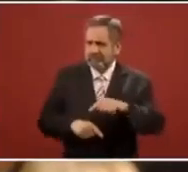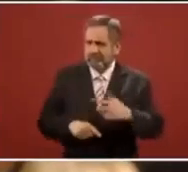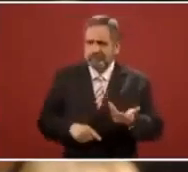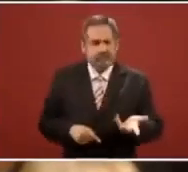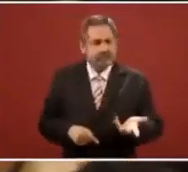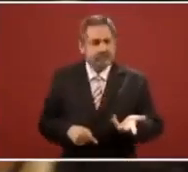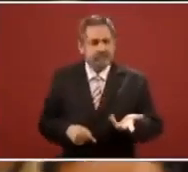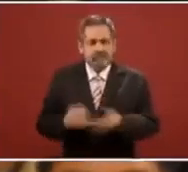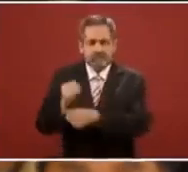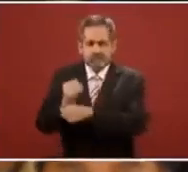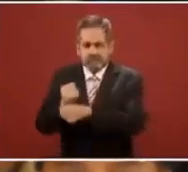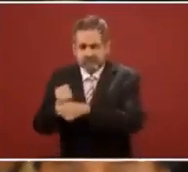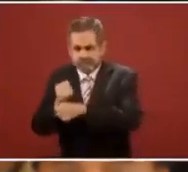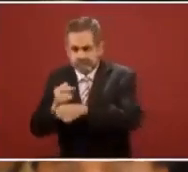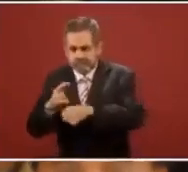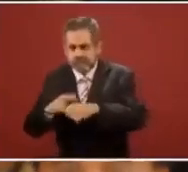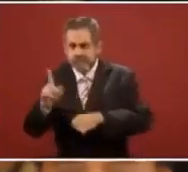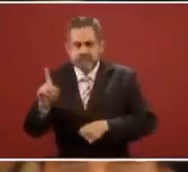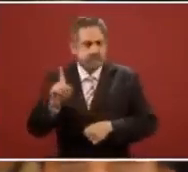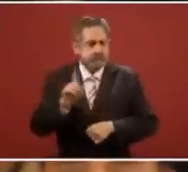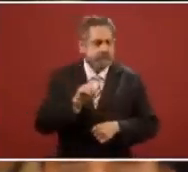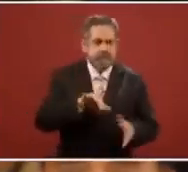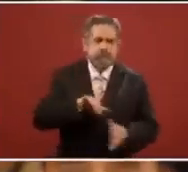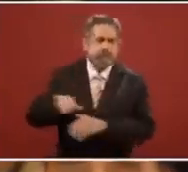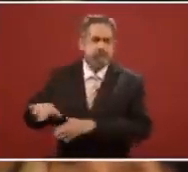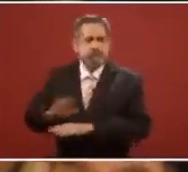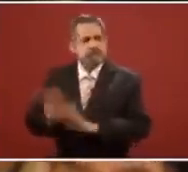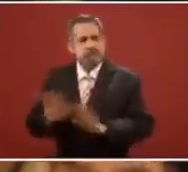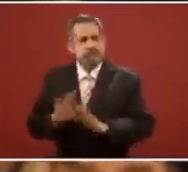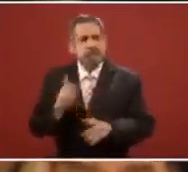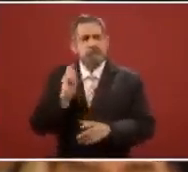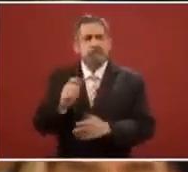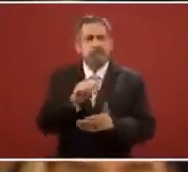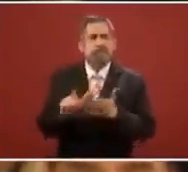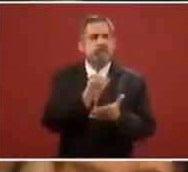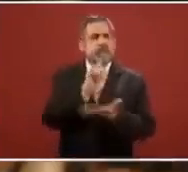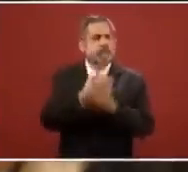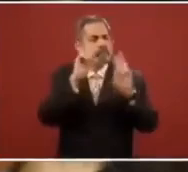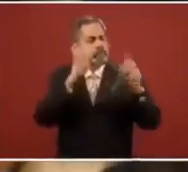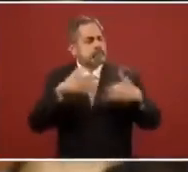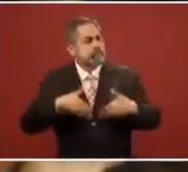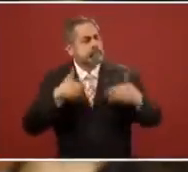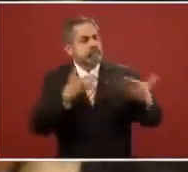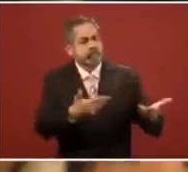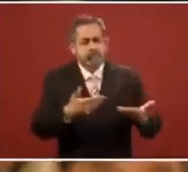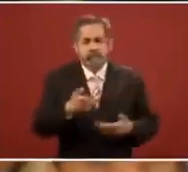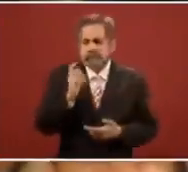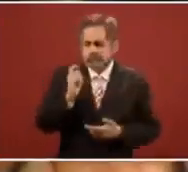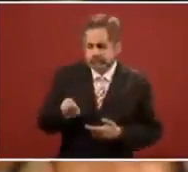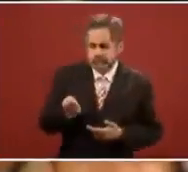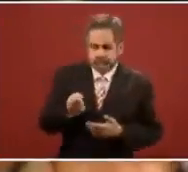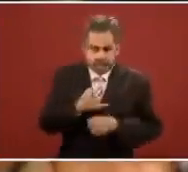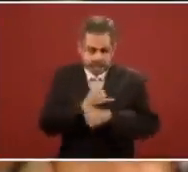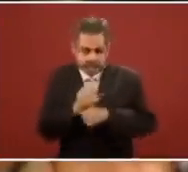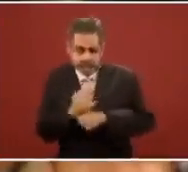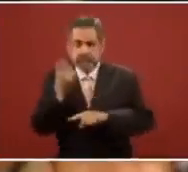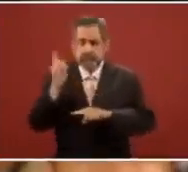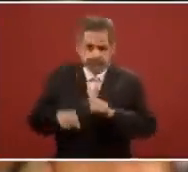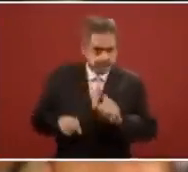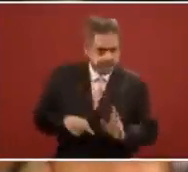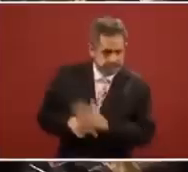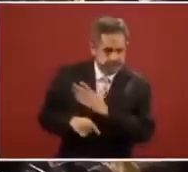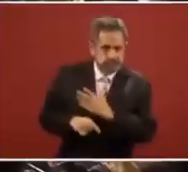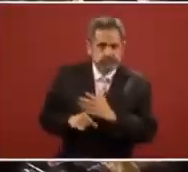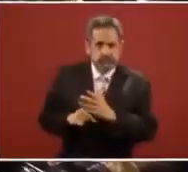a estos inspectores respecto a la ley de confianza ciudadana, por un lado quitar esto y por el otro